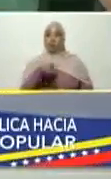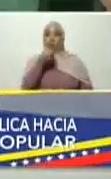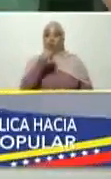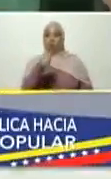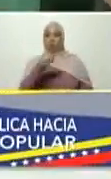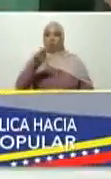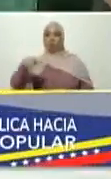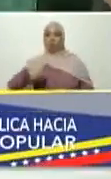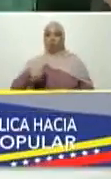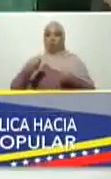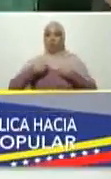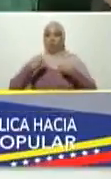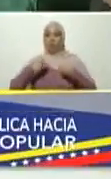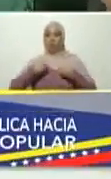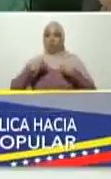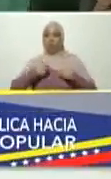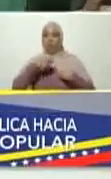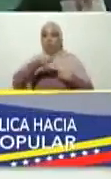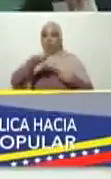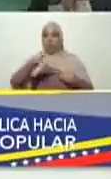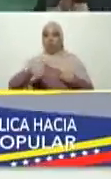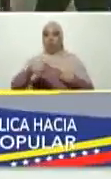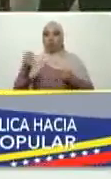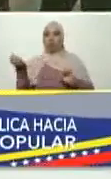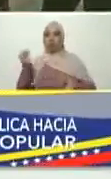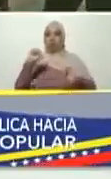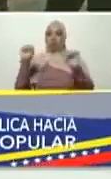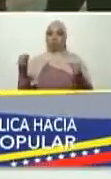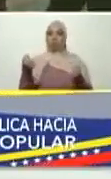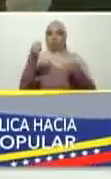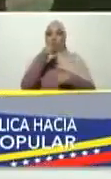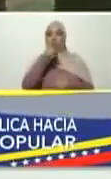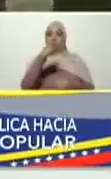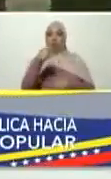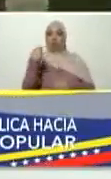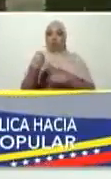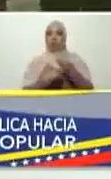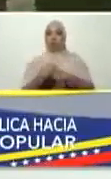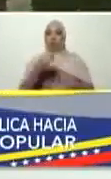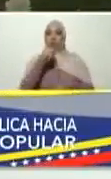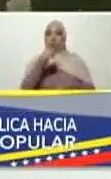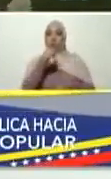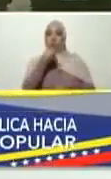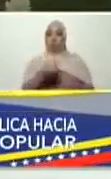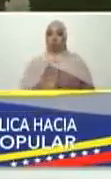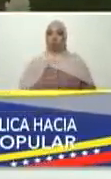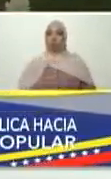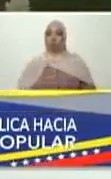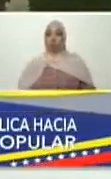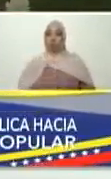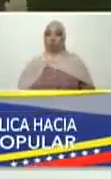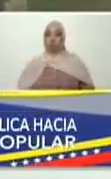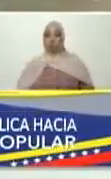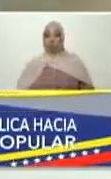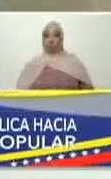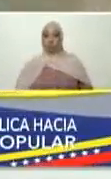letra viva, vigente y valiente y digna de un pueblo. Muchas gracias. Bien. Bueno.